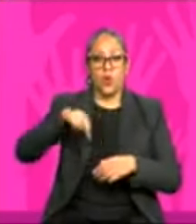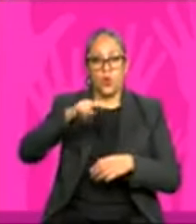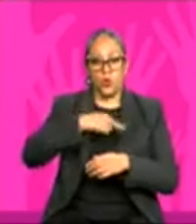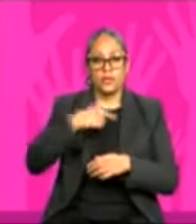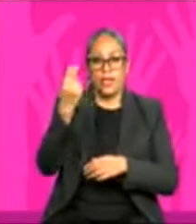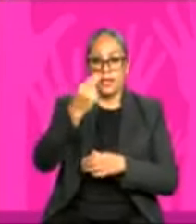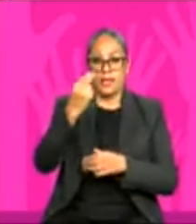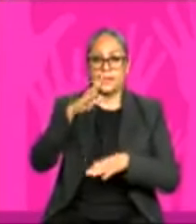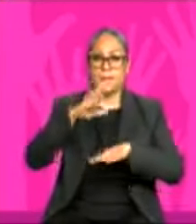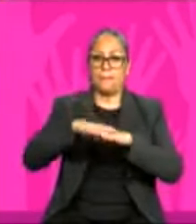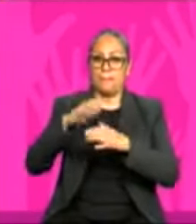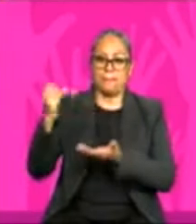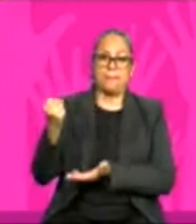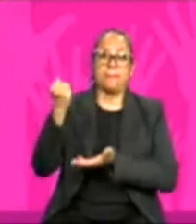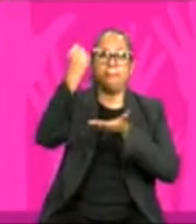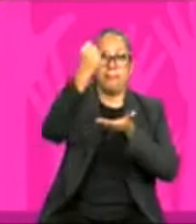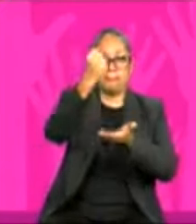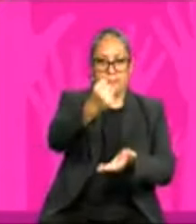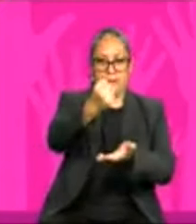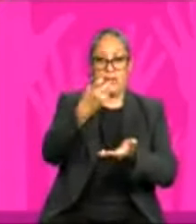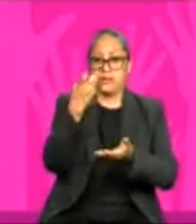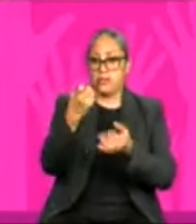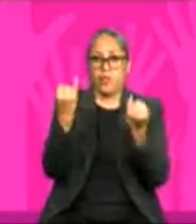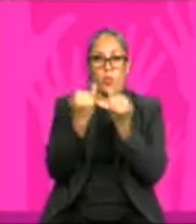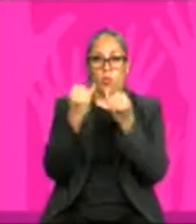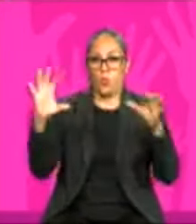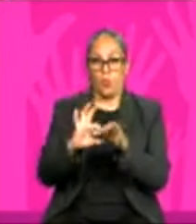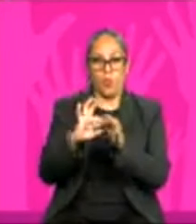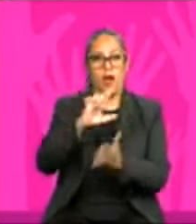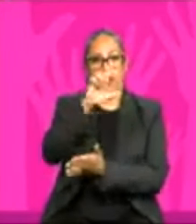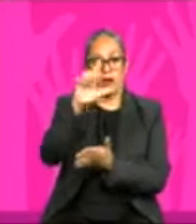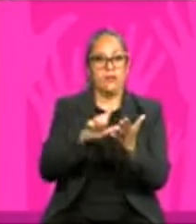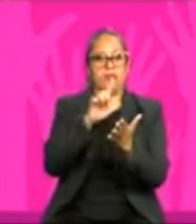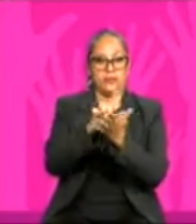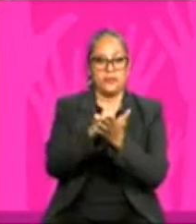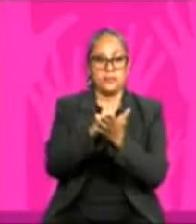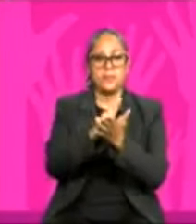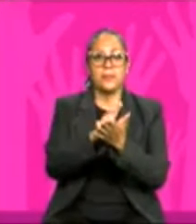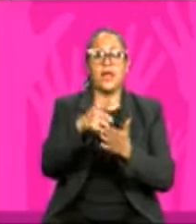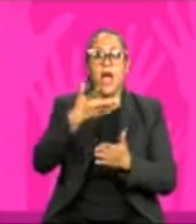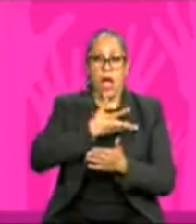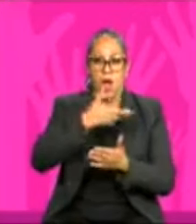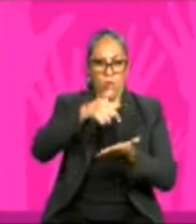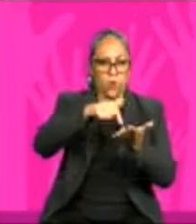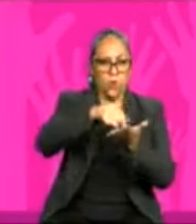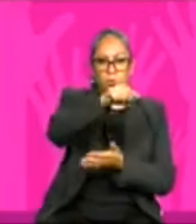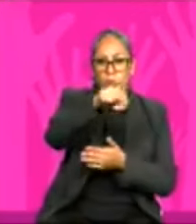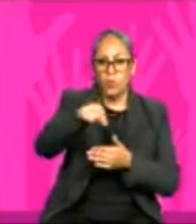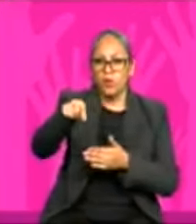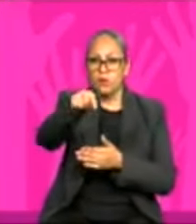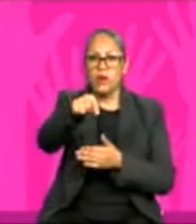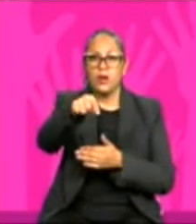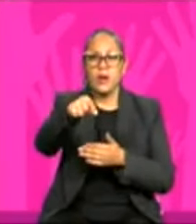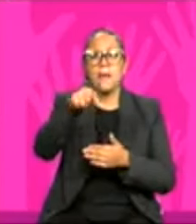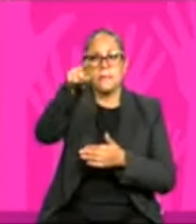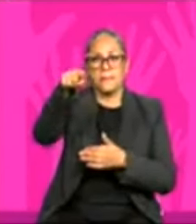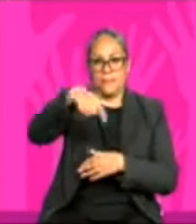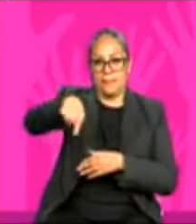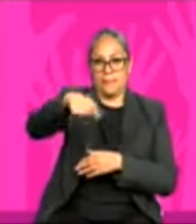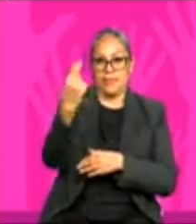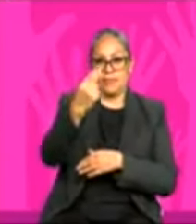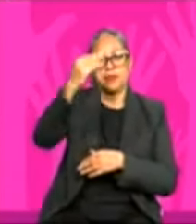presupuesto participativo estatal como lo marca la ley. En las comunidades ellos van a decidir en qué obras